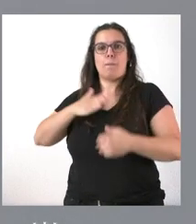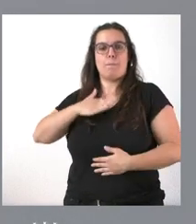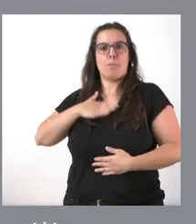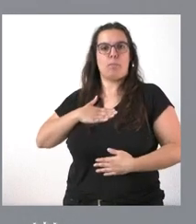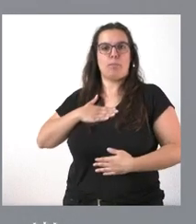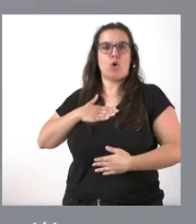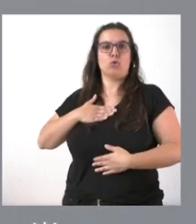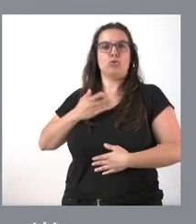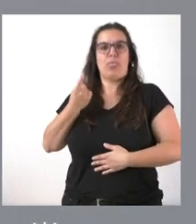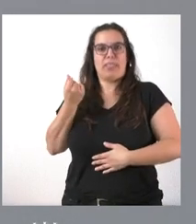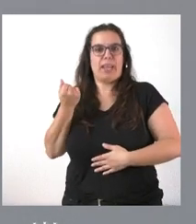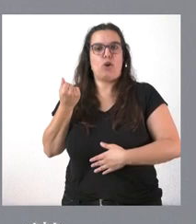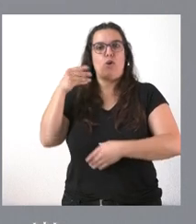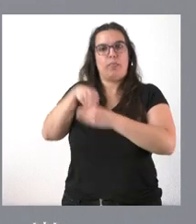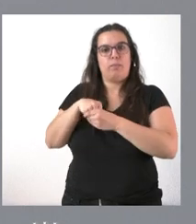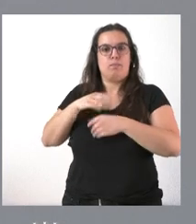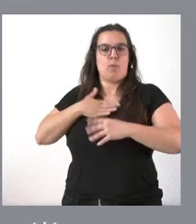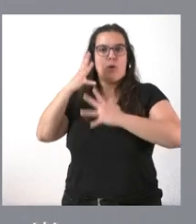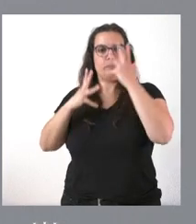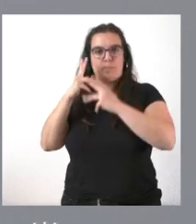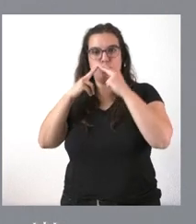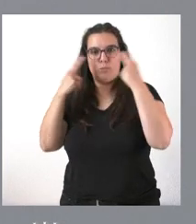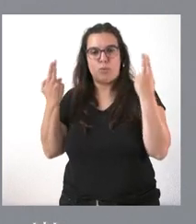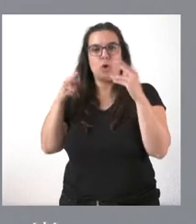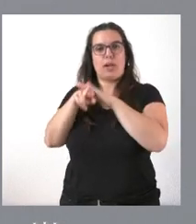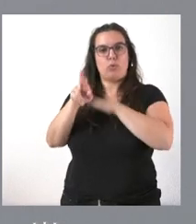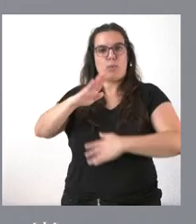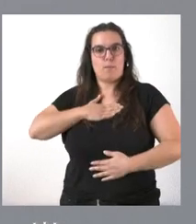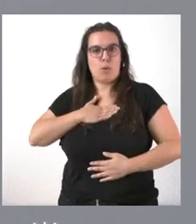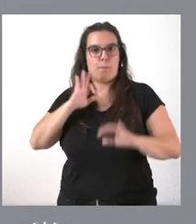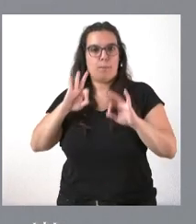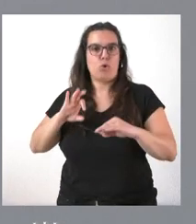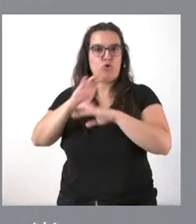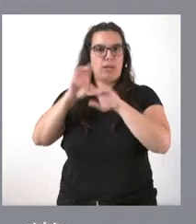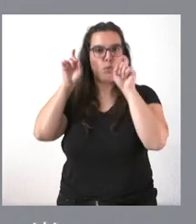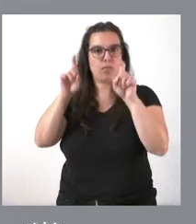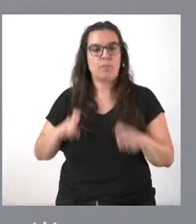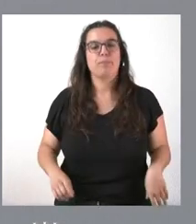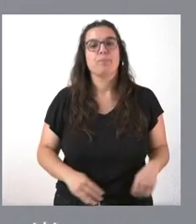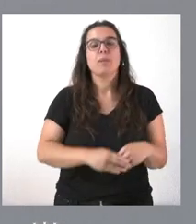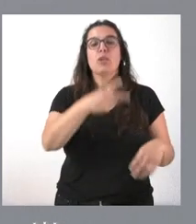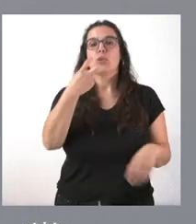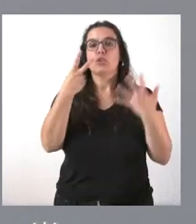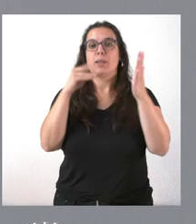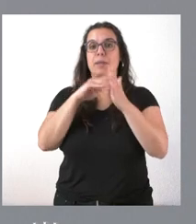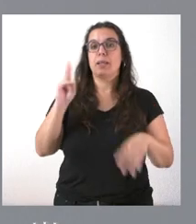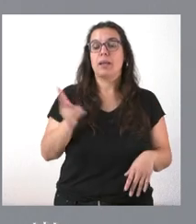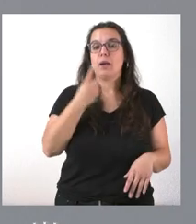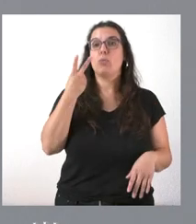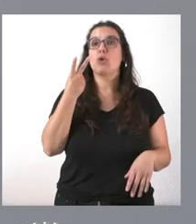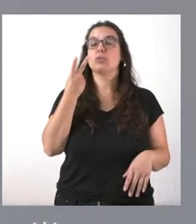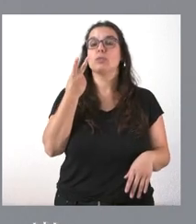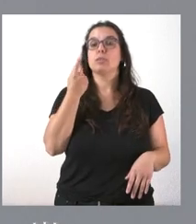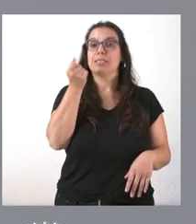con créditos de la administración autonómica y con recursos de la propia administración autonómica 270.000 euros es las cantidades